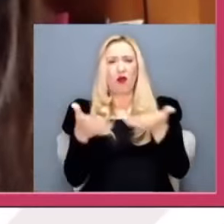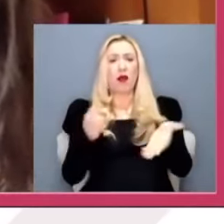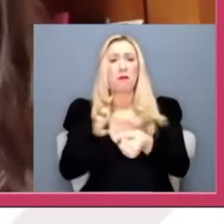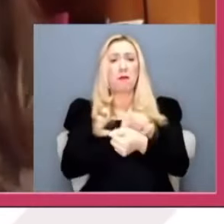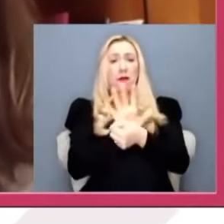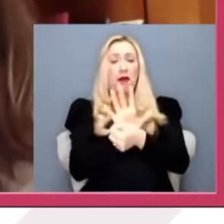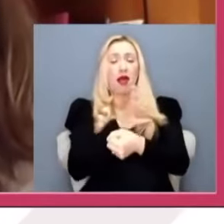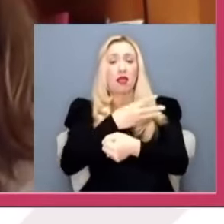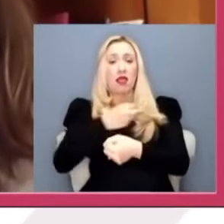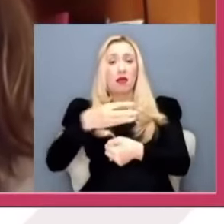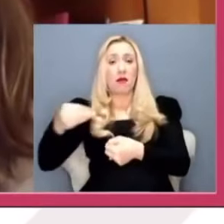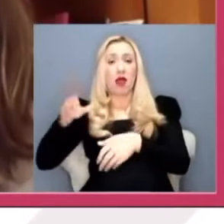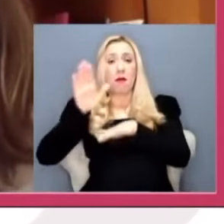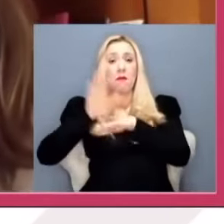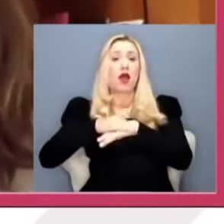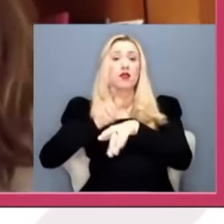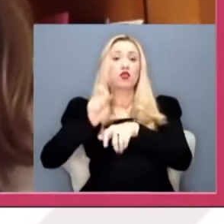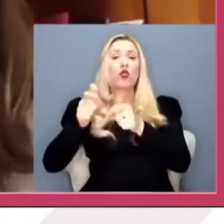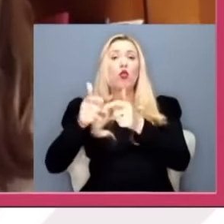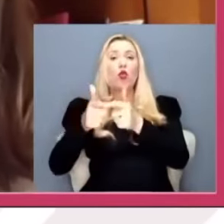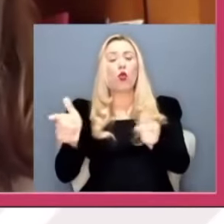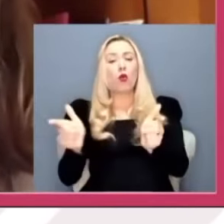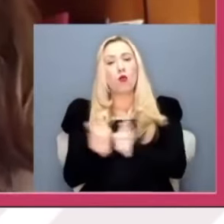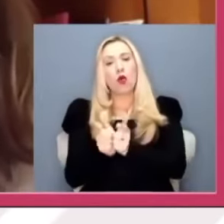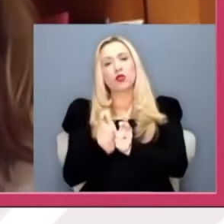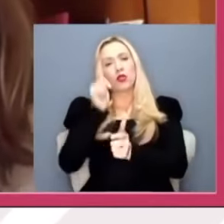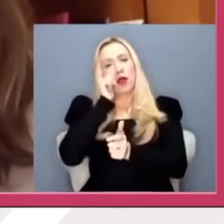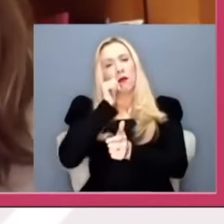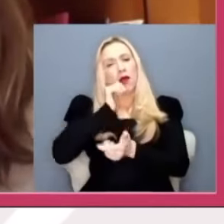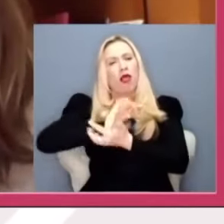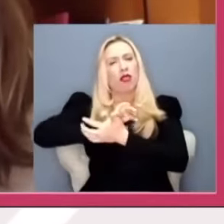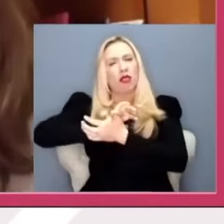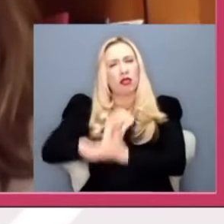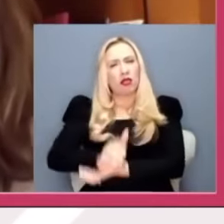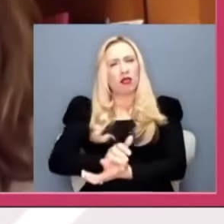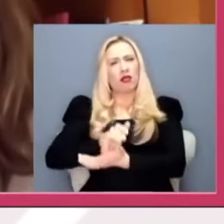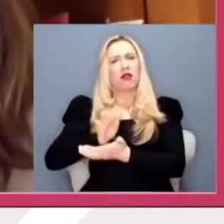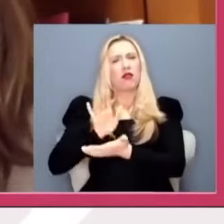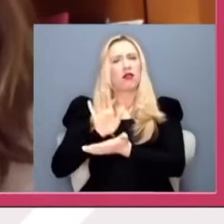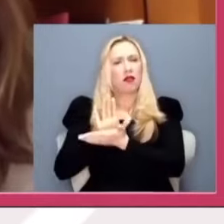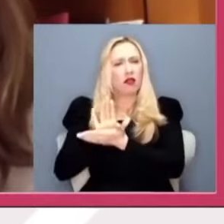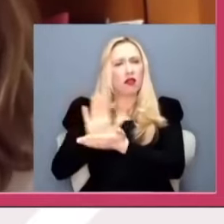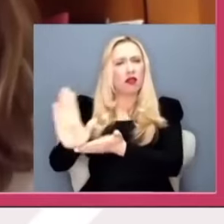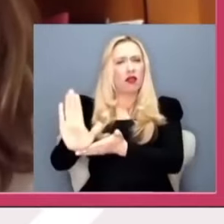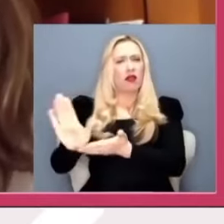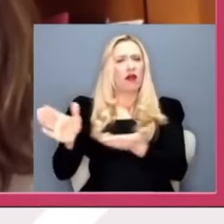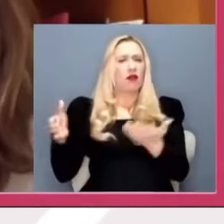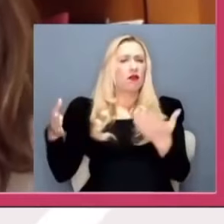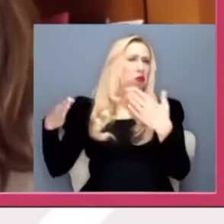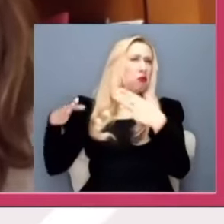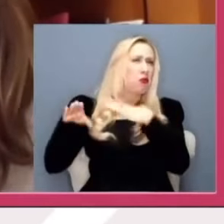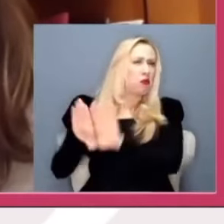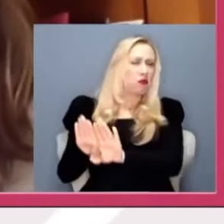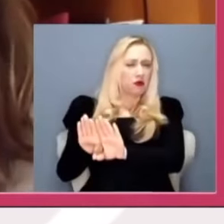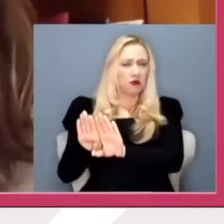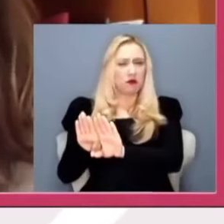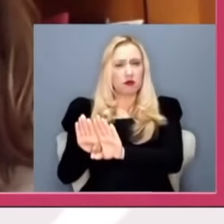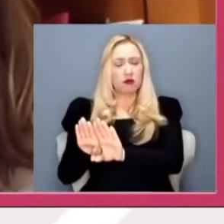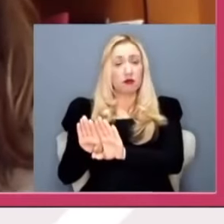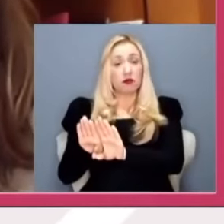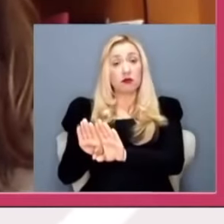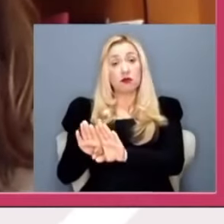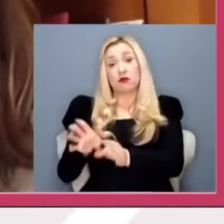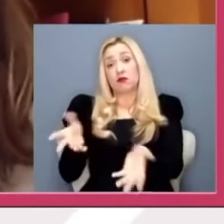grupos de atención prioritaria, esto es grupos históricamente excluidos, discriminados, invisibilizados, excluidos,